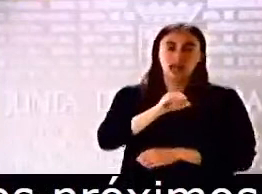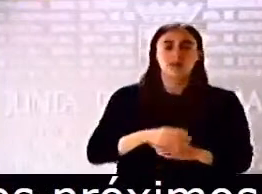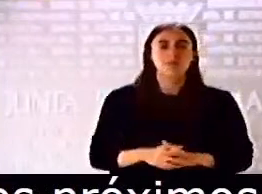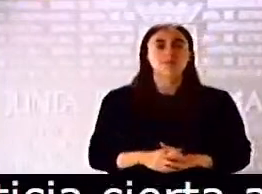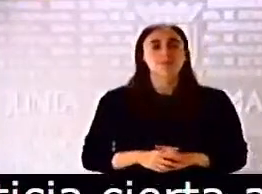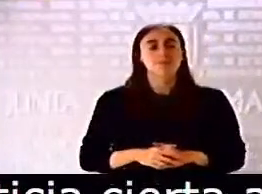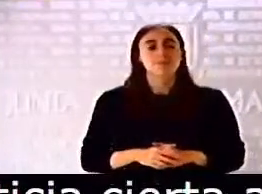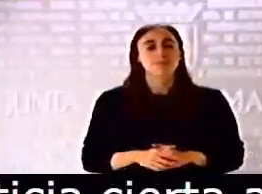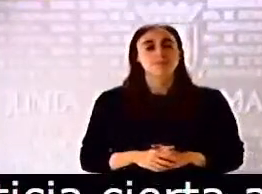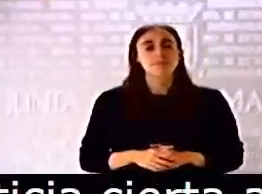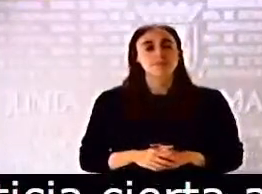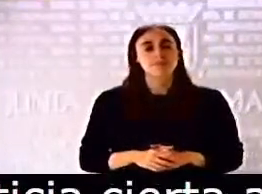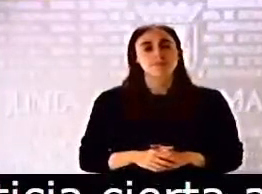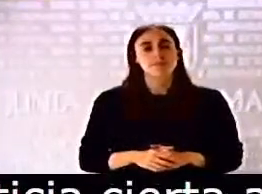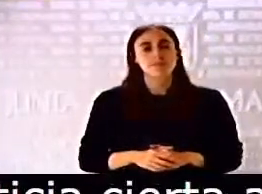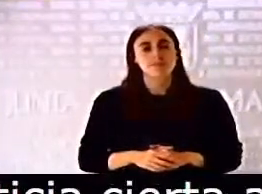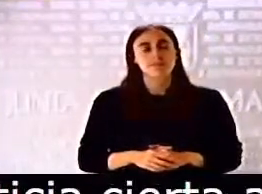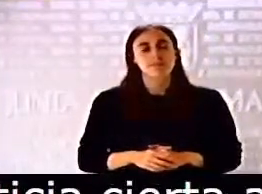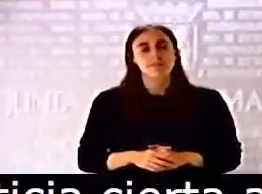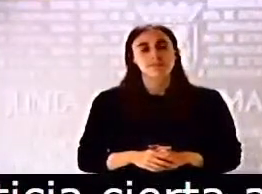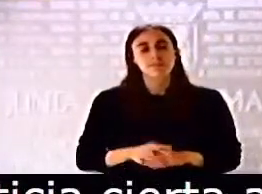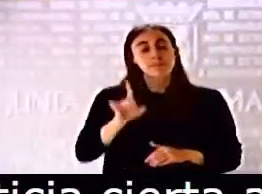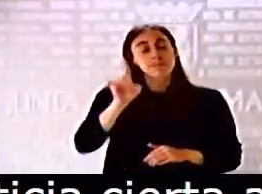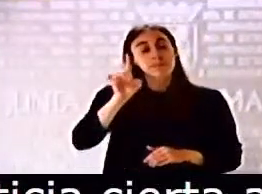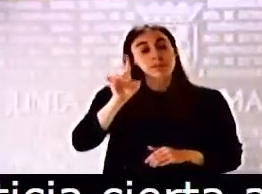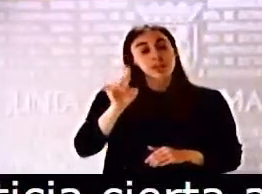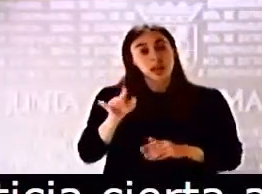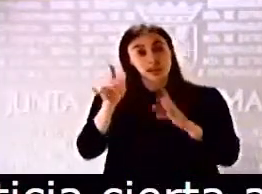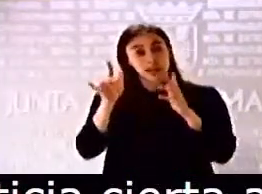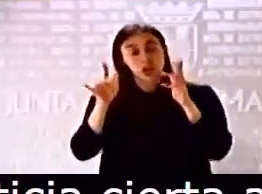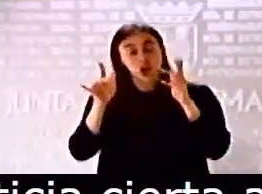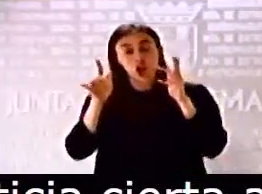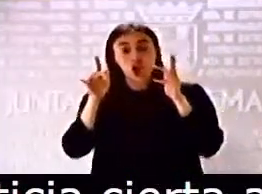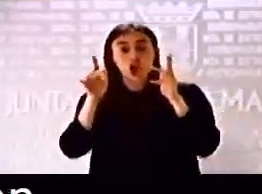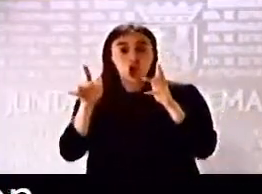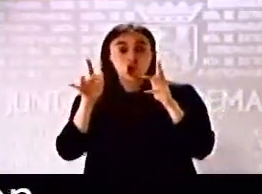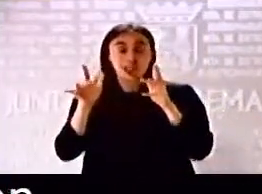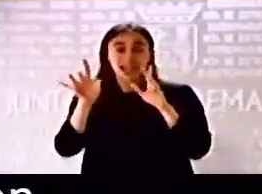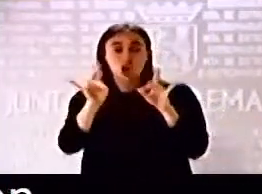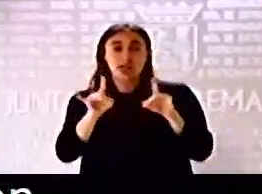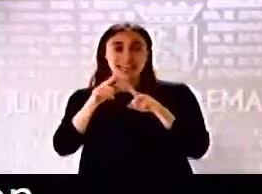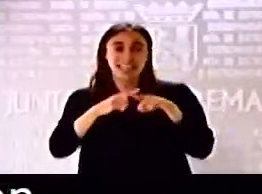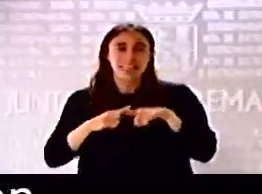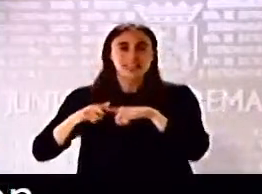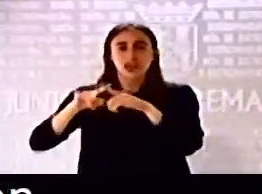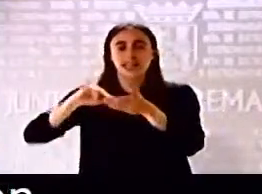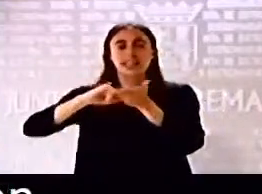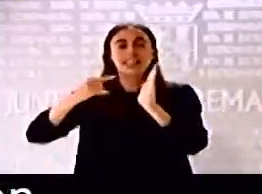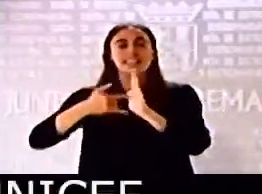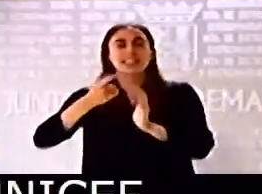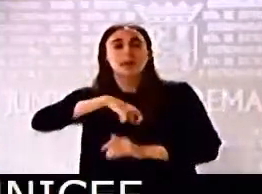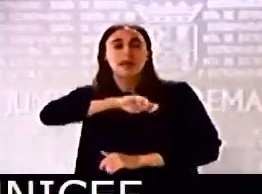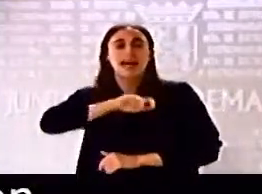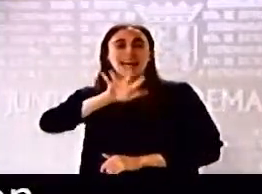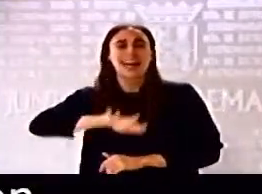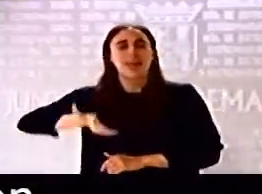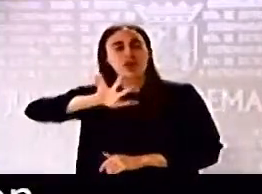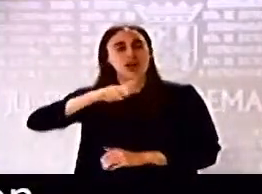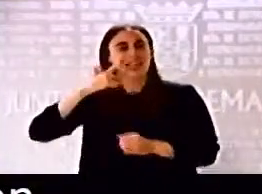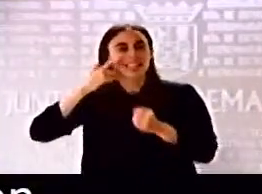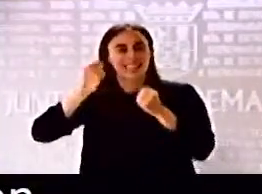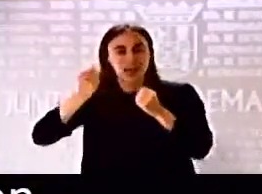Y también en ese Consejo Interterritorial del Sistema Nacional de Salud se ha